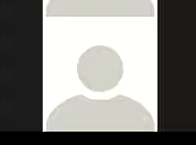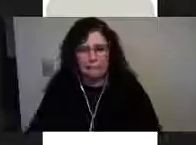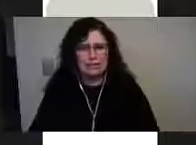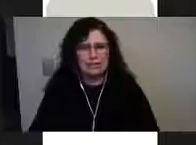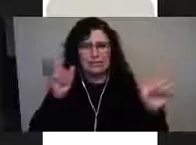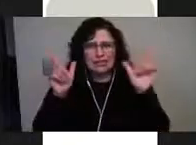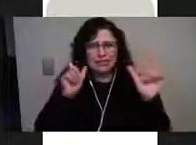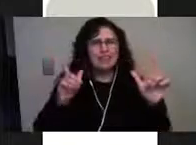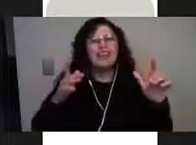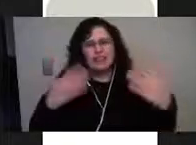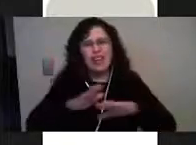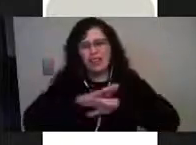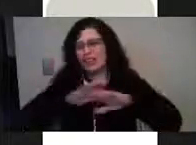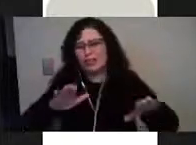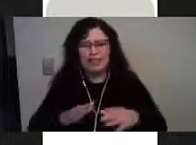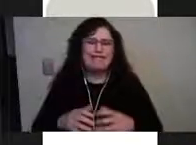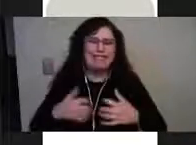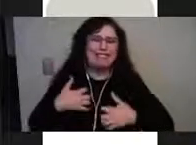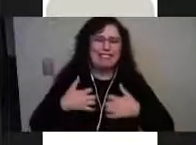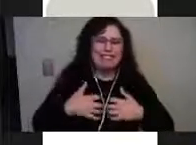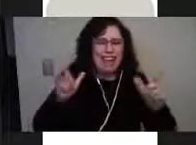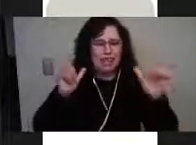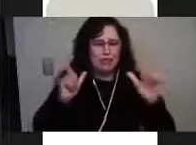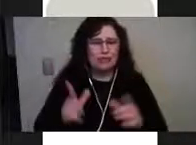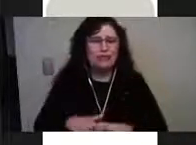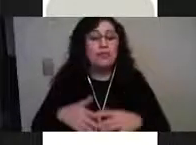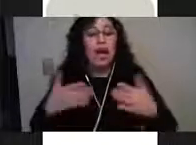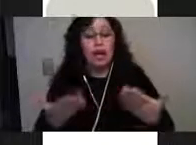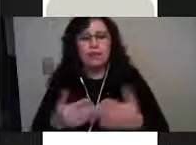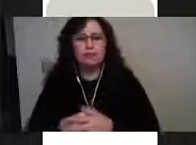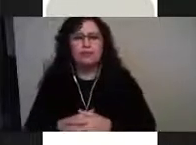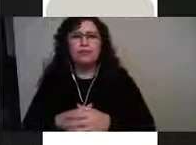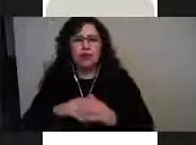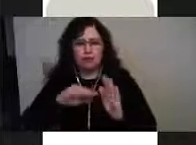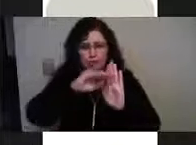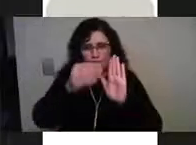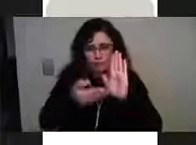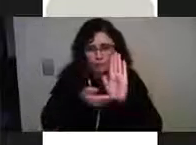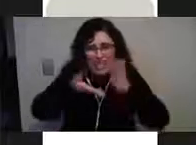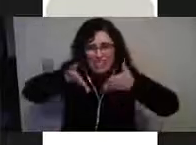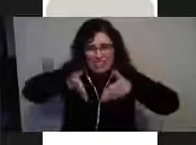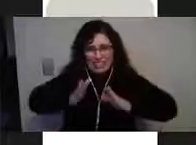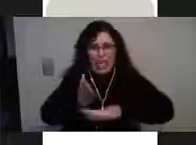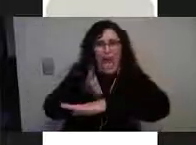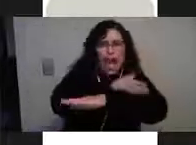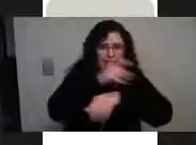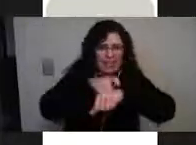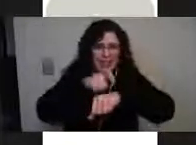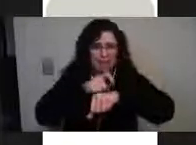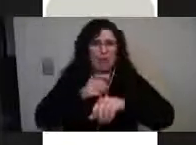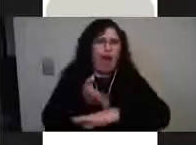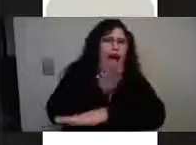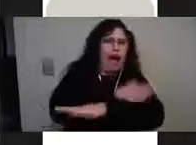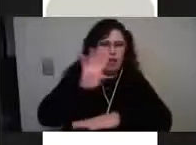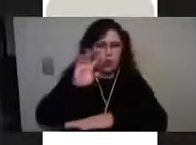Bien, lo que estaba contando respecto de la prematurez como un factor de riesgo importante para la parálisis cerebral, ¿ya? Y